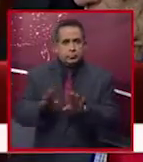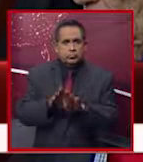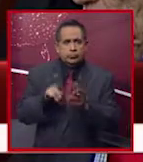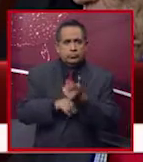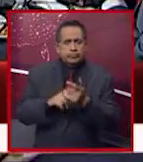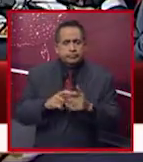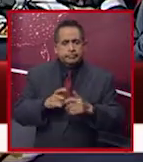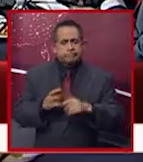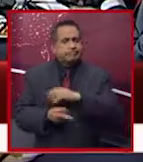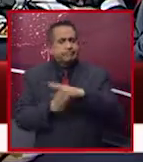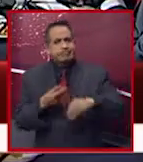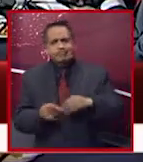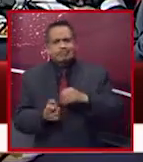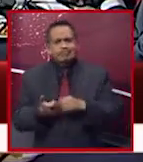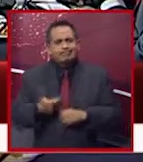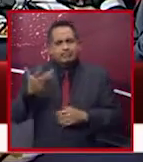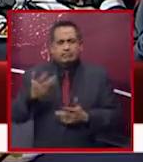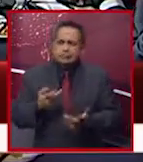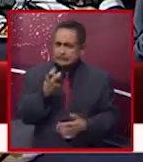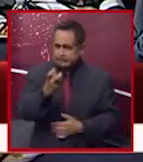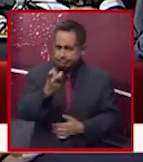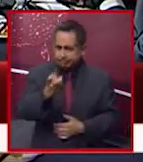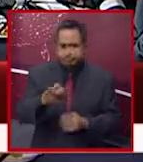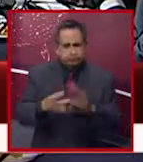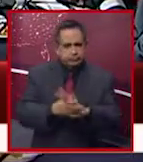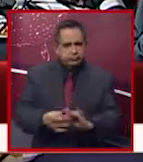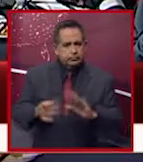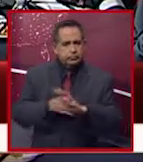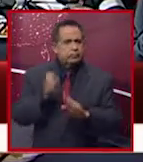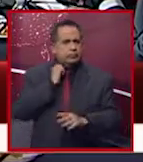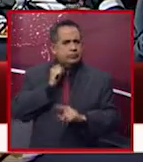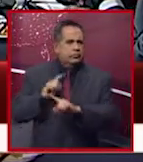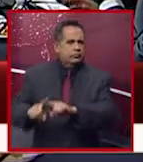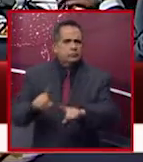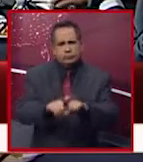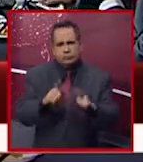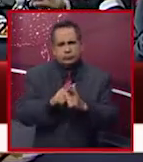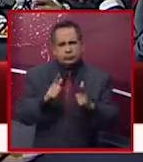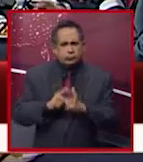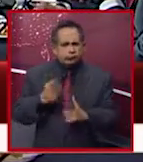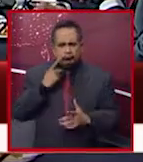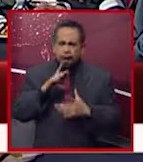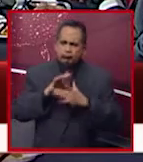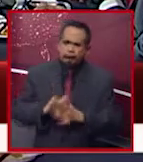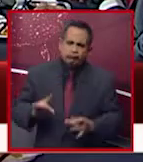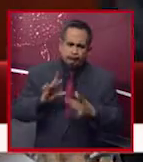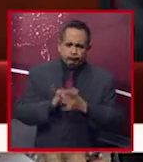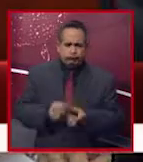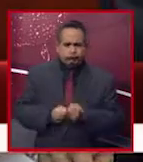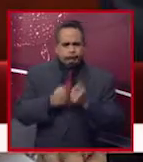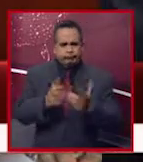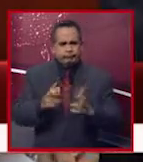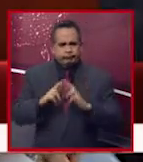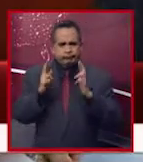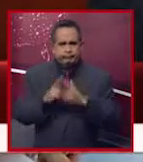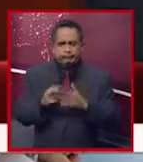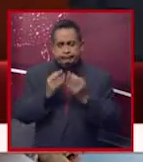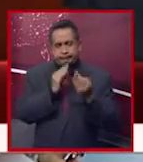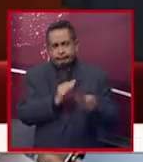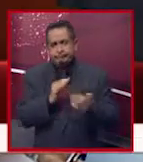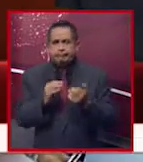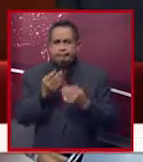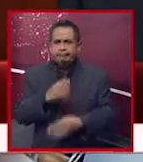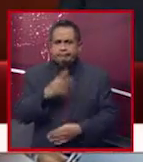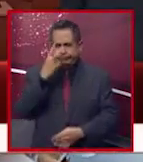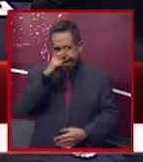espiral inflacionaria fueron algunos de los temas que senadores de diversos grupos parlamentarios expusieron durante la reunión con el Banco de México.